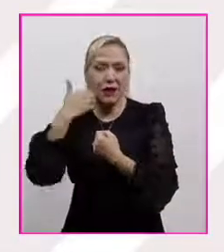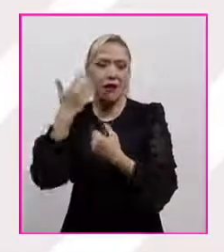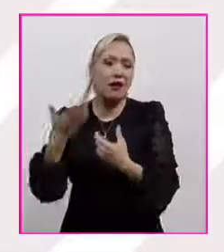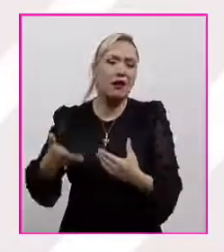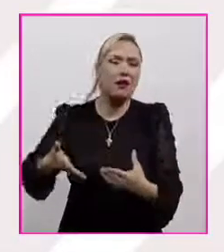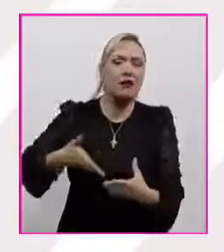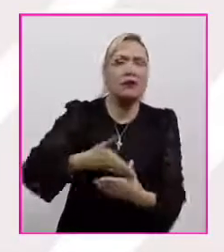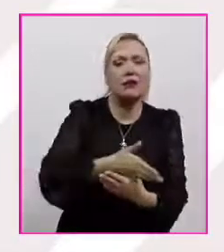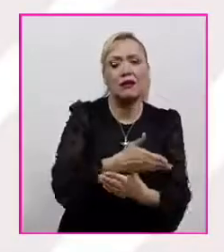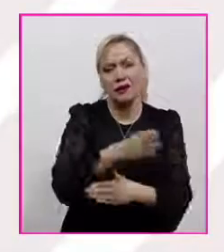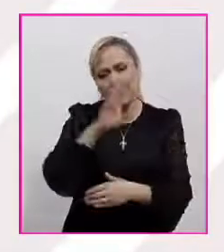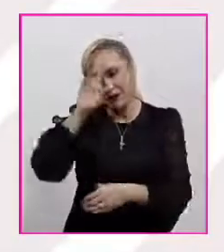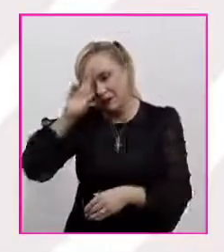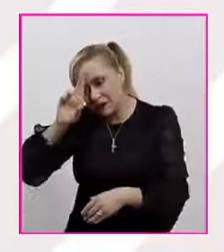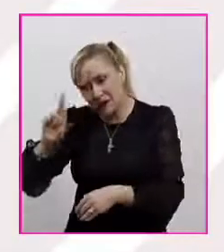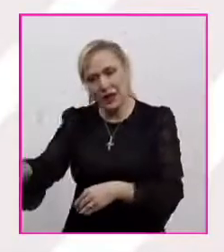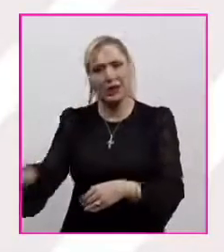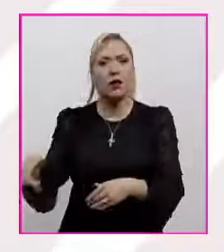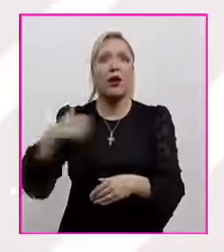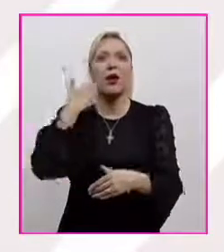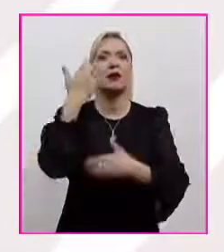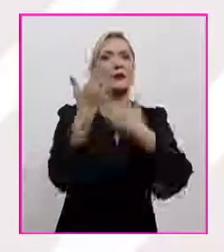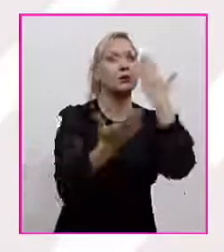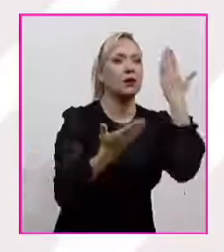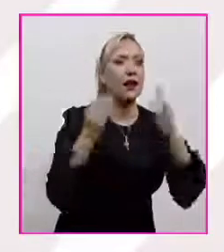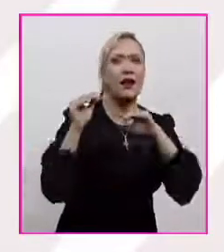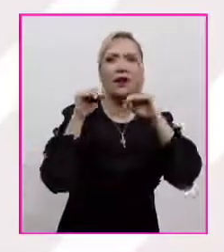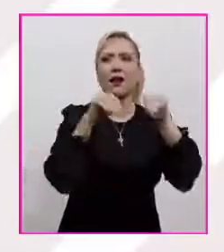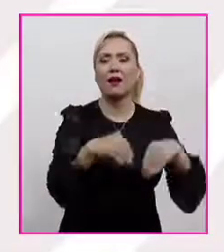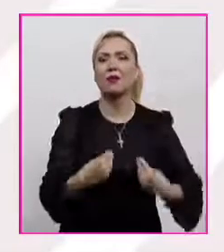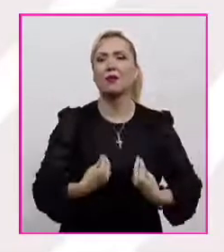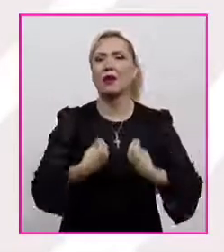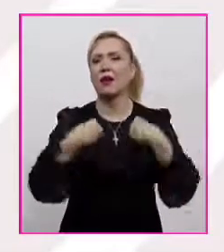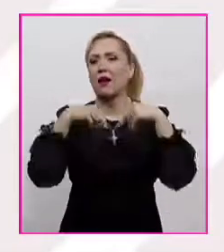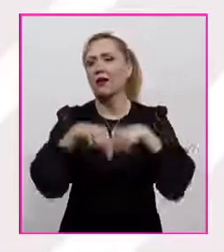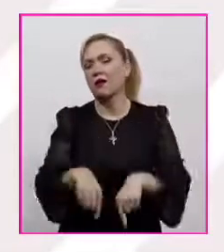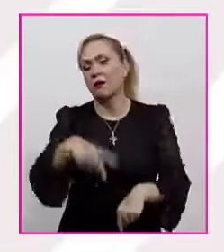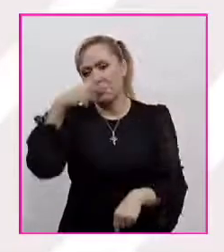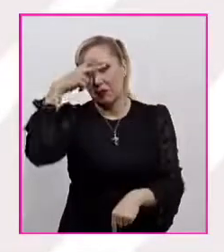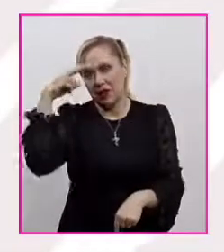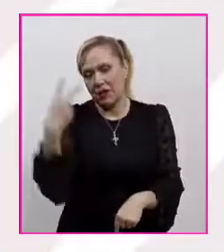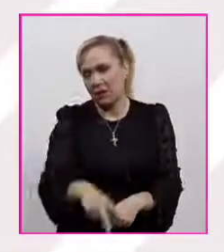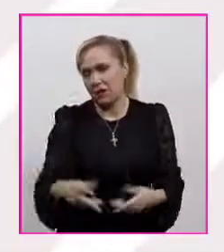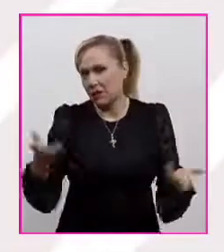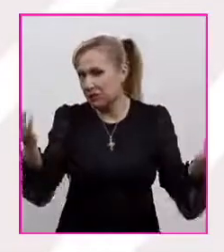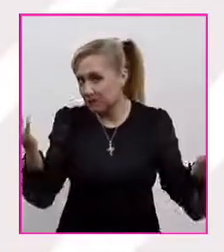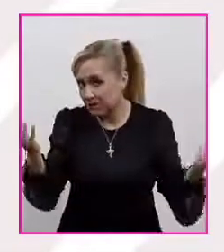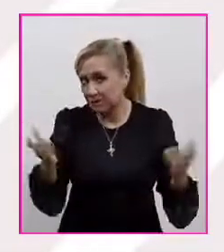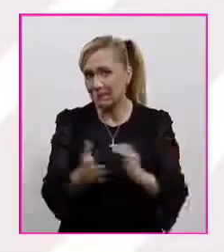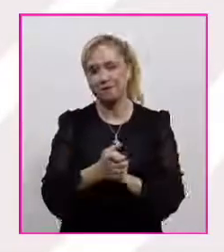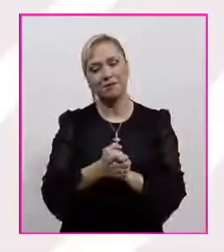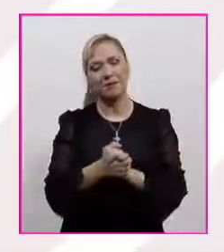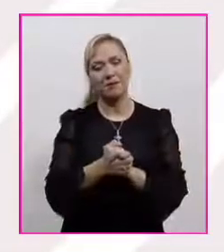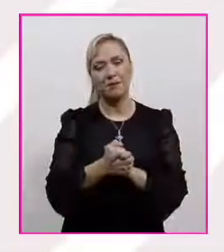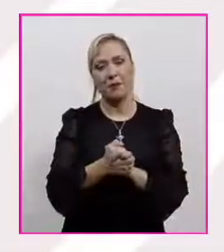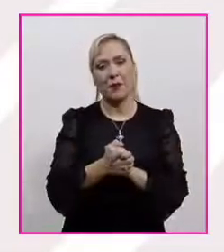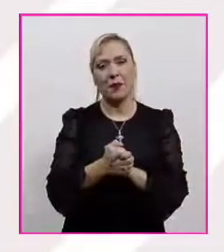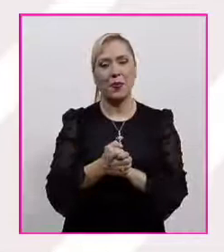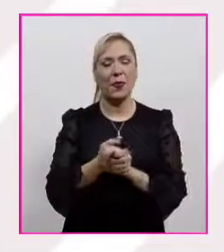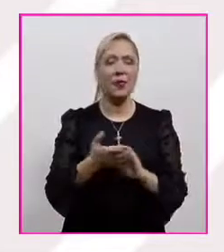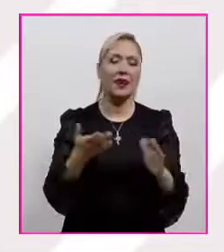tiene que tener a las personas migrantes que viven o transitan en México. Y bueno, pues